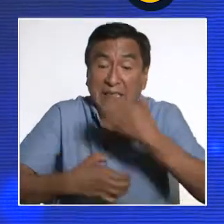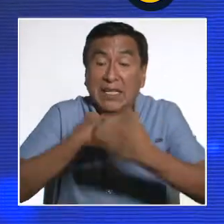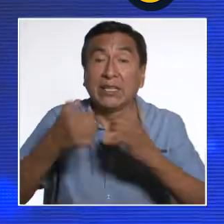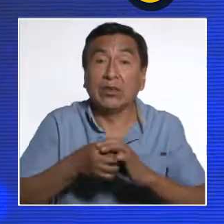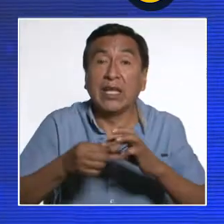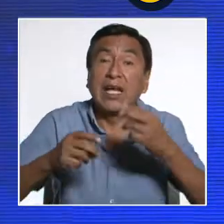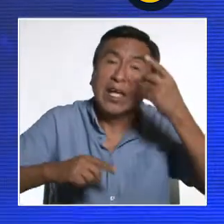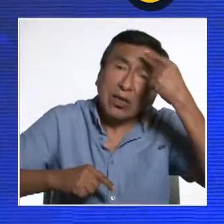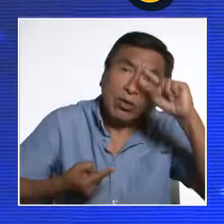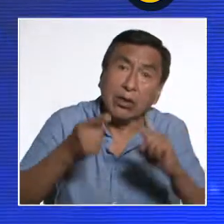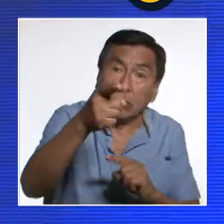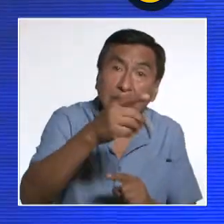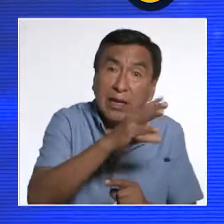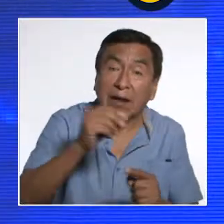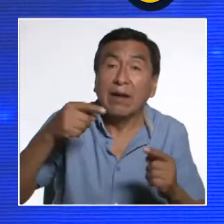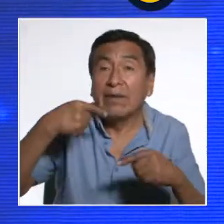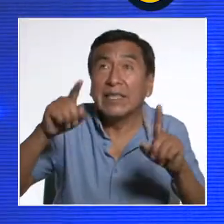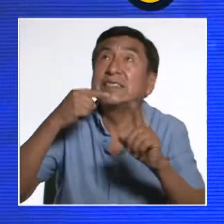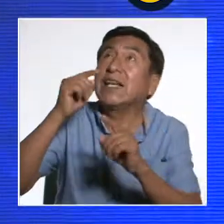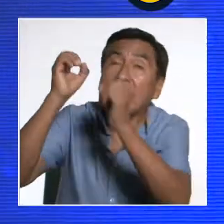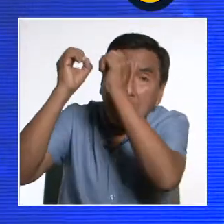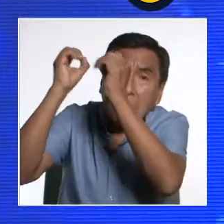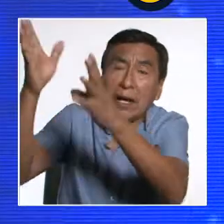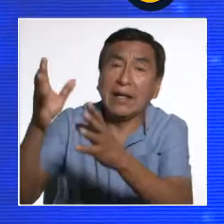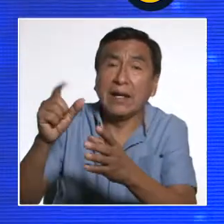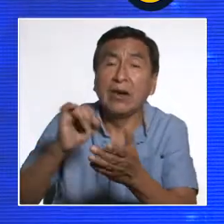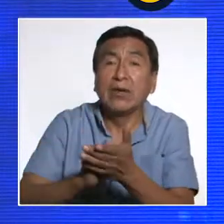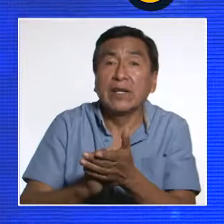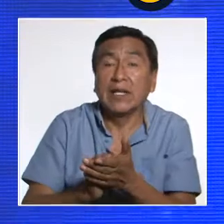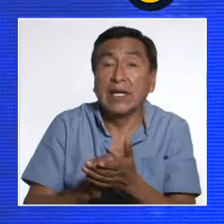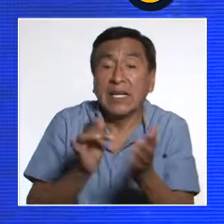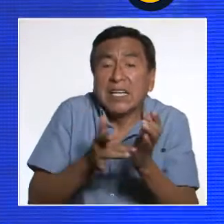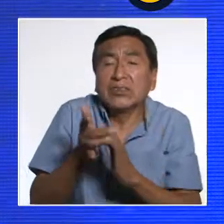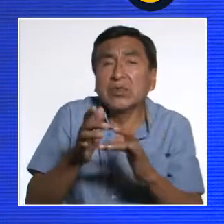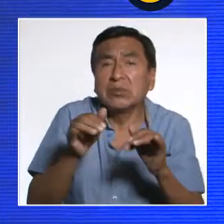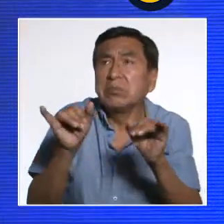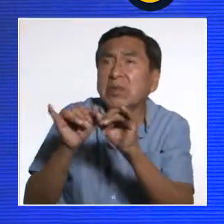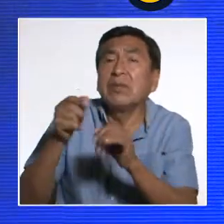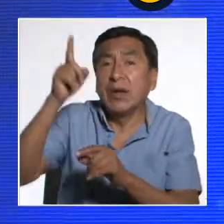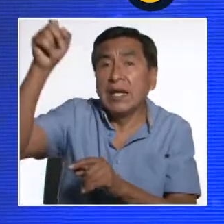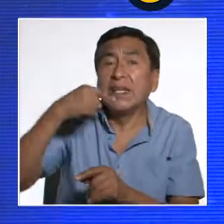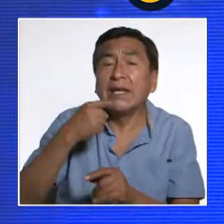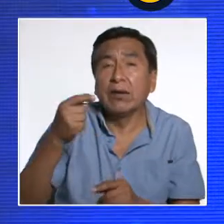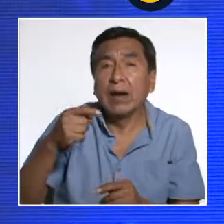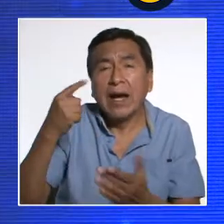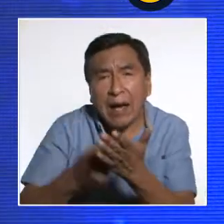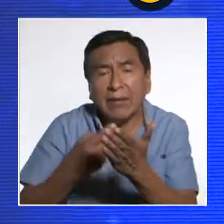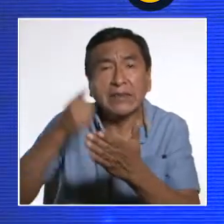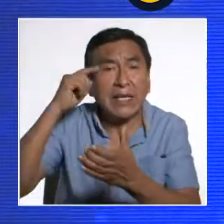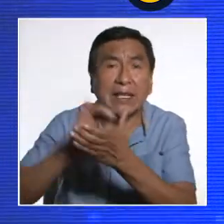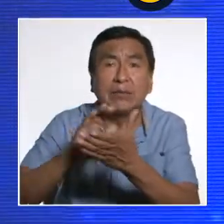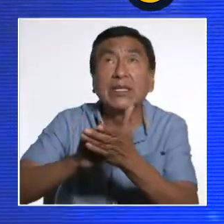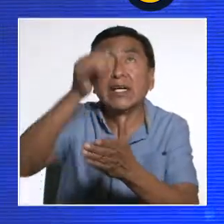usted va a decirle al Padre lo que Jesús le dijo. Porque muchas veces creemos que Dios no está con